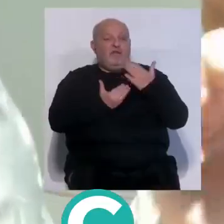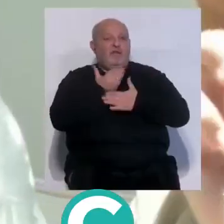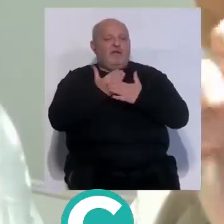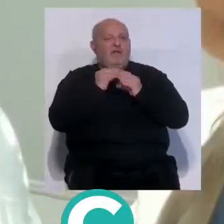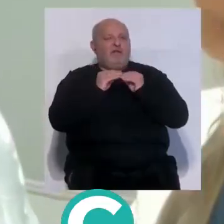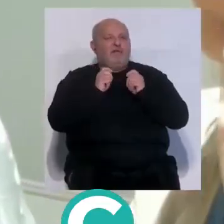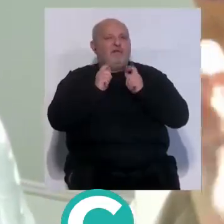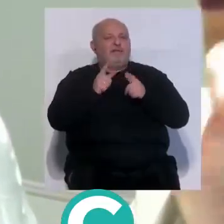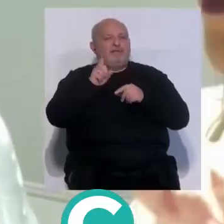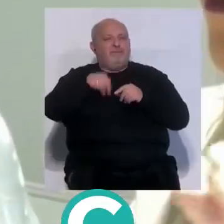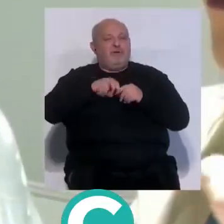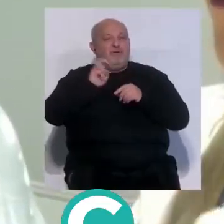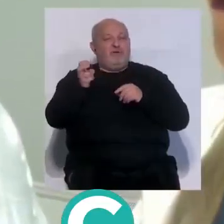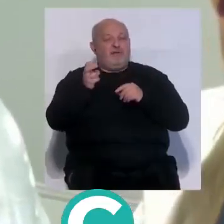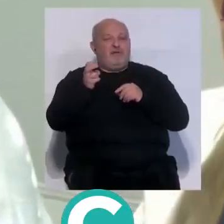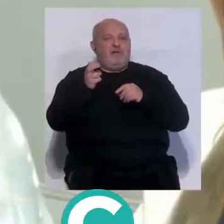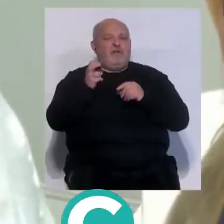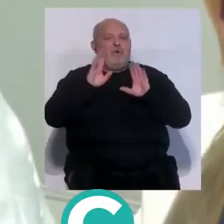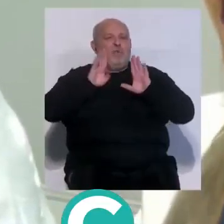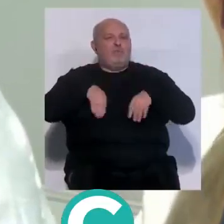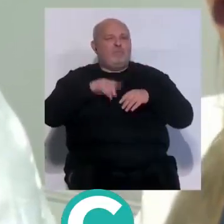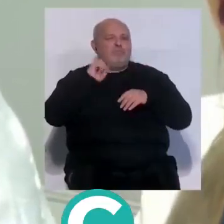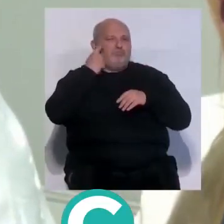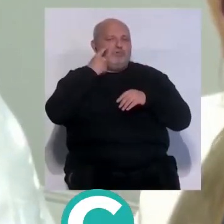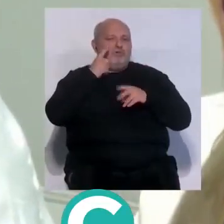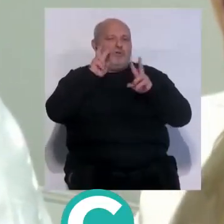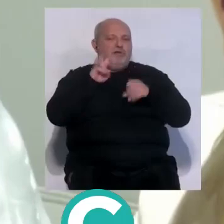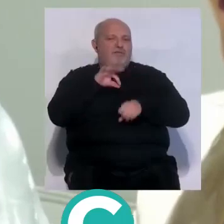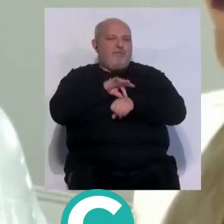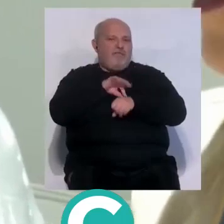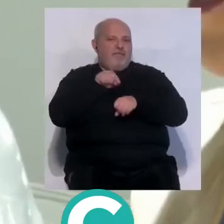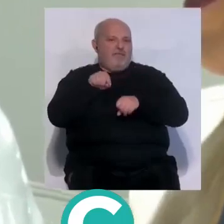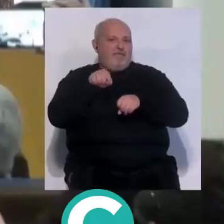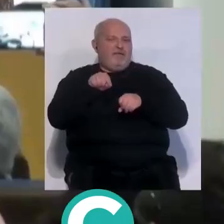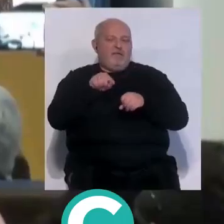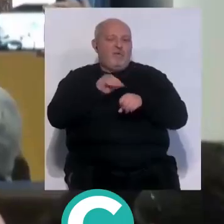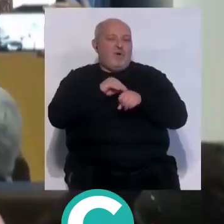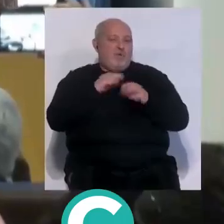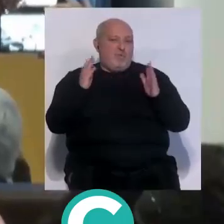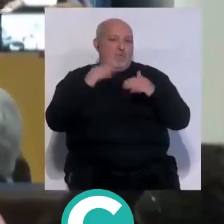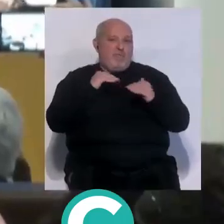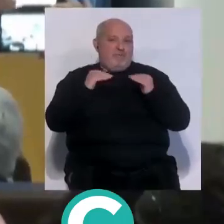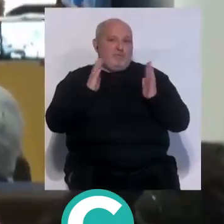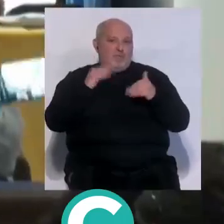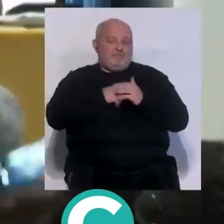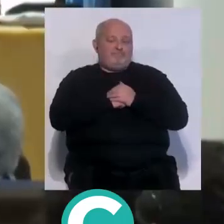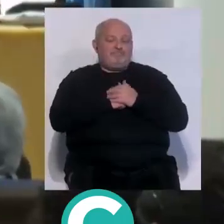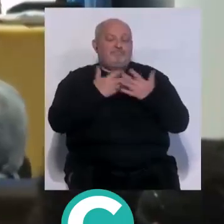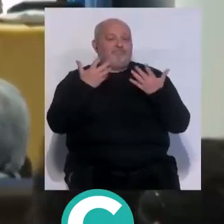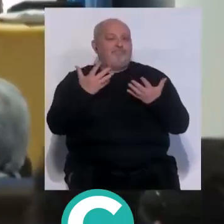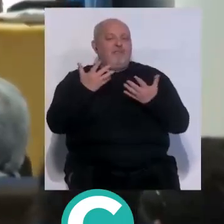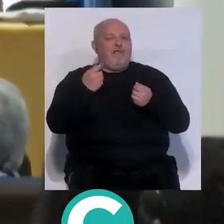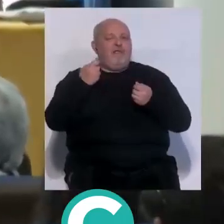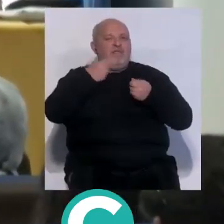han trasladado también a los afectados los últimos avances contra esta enfermedad que no tiene cura hasta el momento, entre ellos